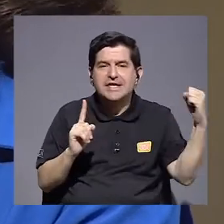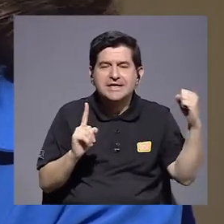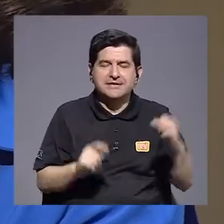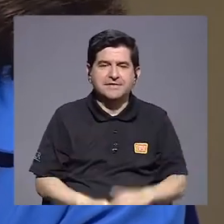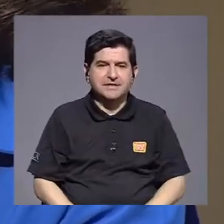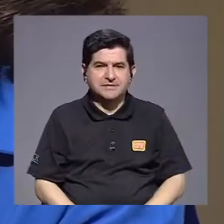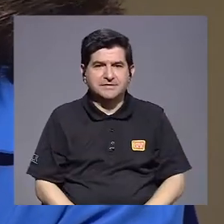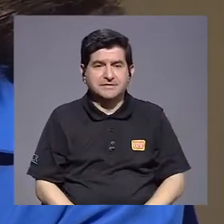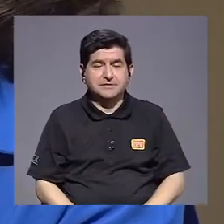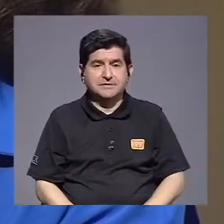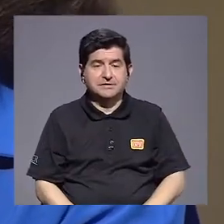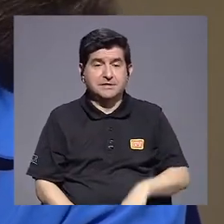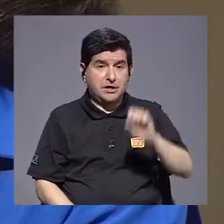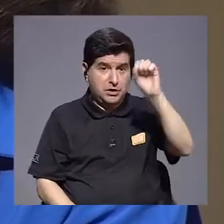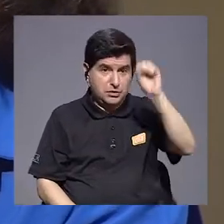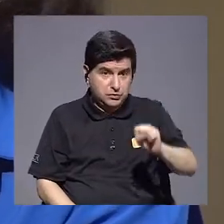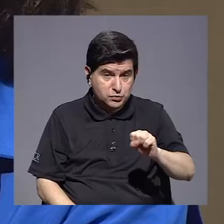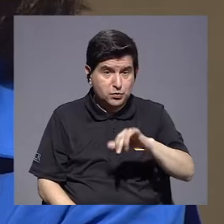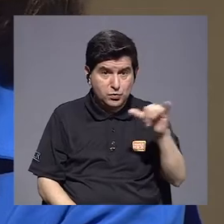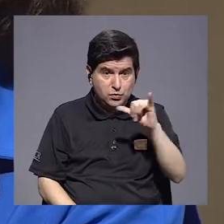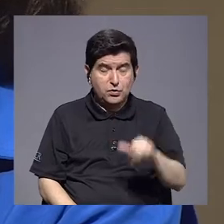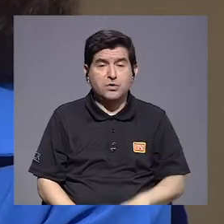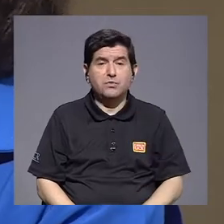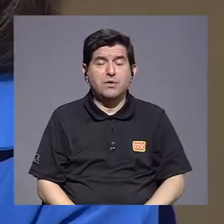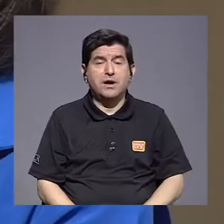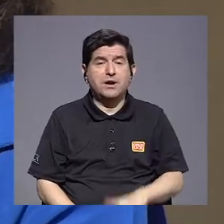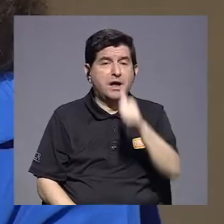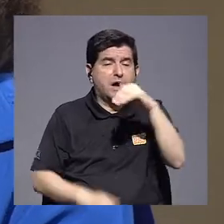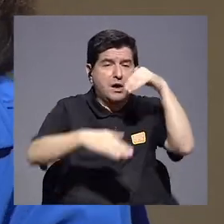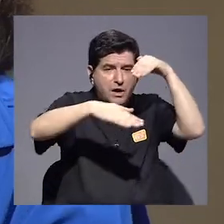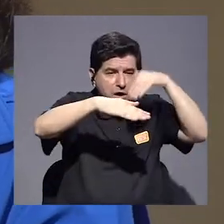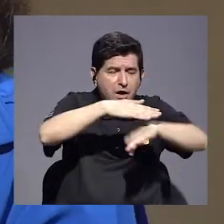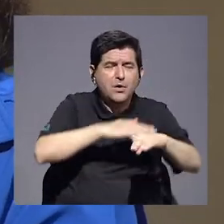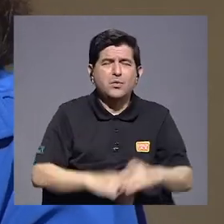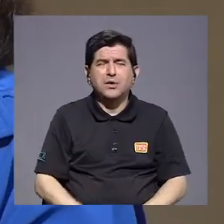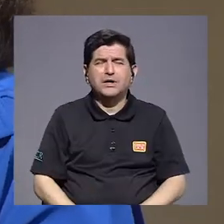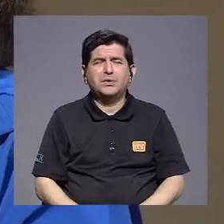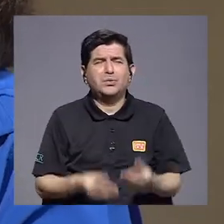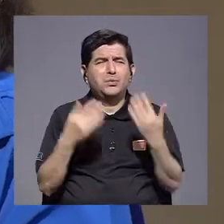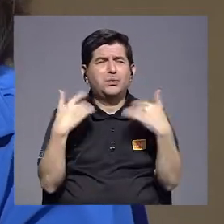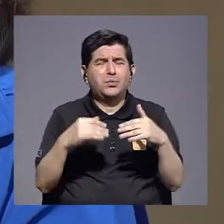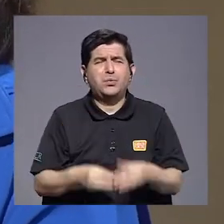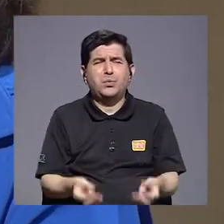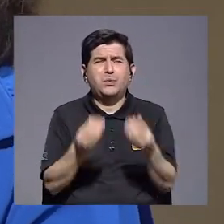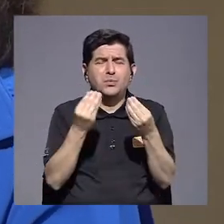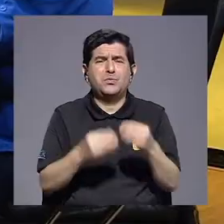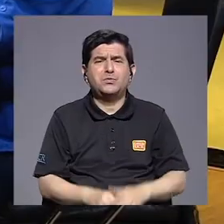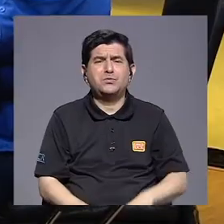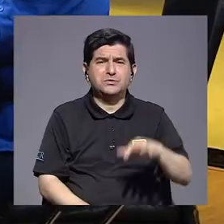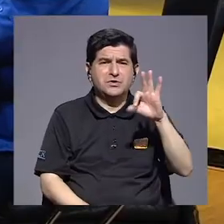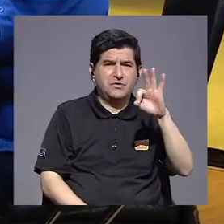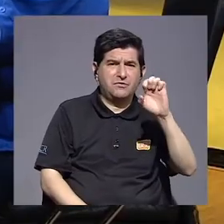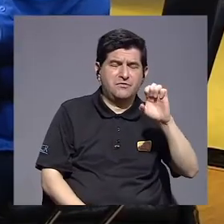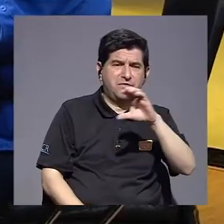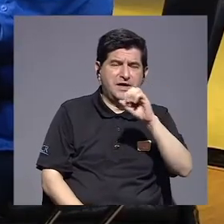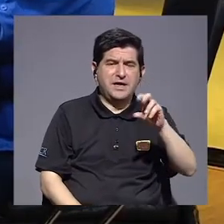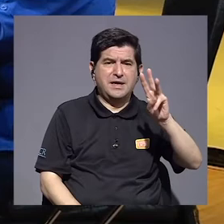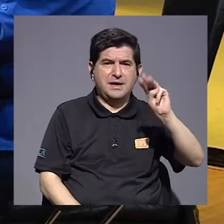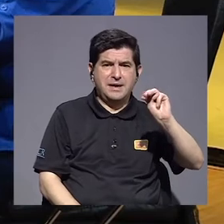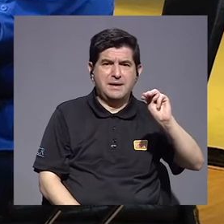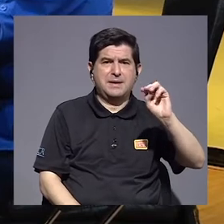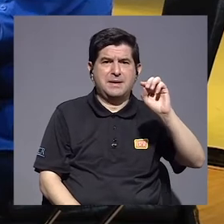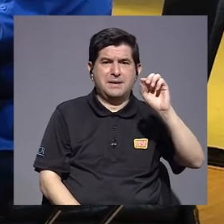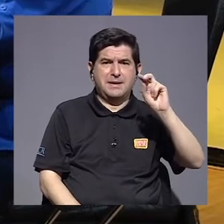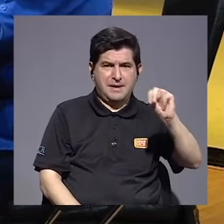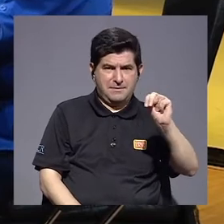el Caribe Sur, el agua, sobre todo subterránea, tiene altos contenidos de hierro y manganeso. Entonces es imposible